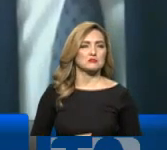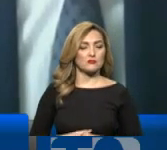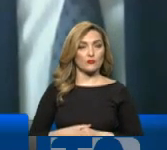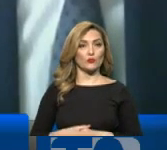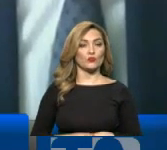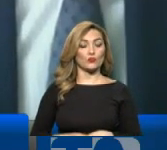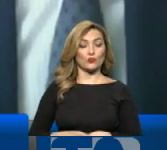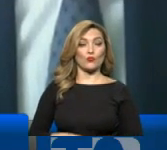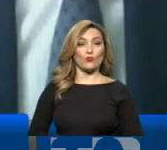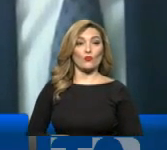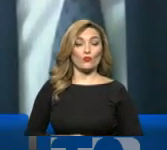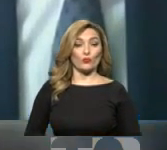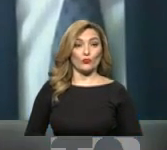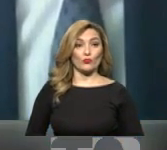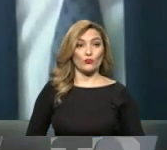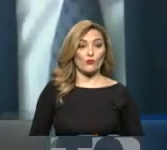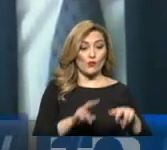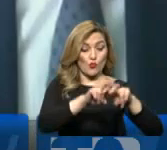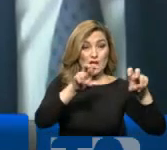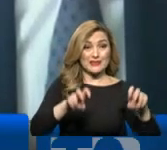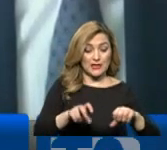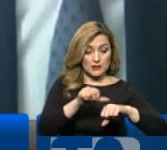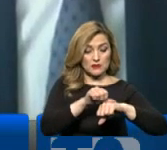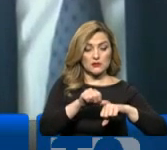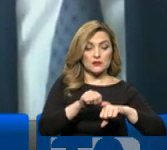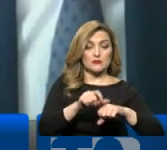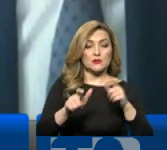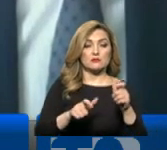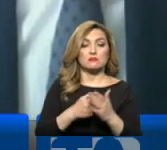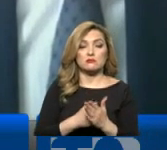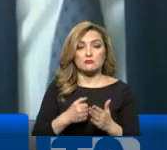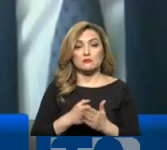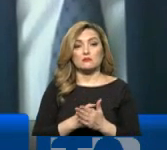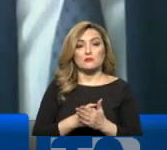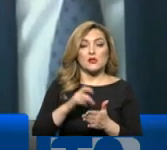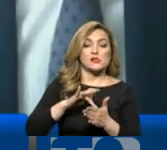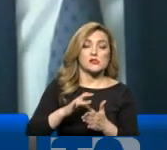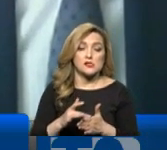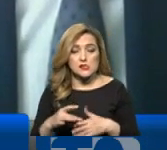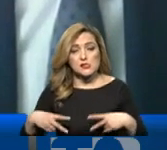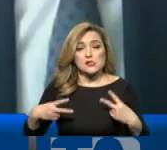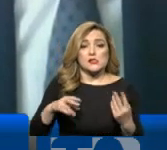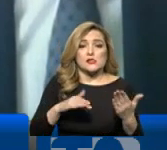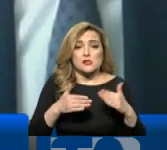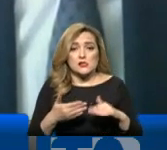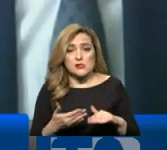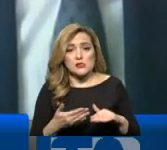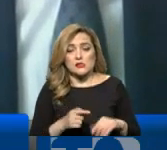que en una sala, en un quirófano, alguien estaba luchando por la vida y la muerte,